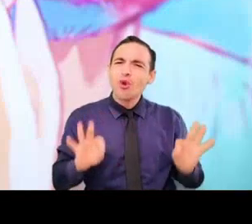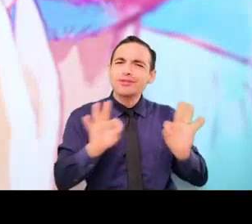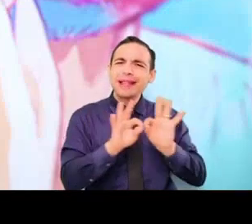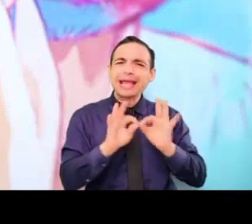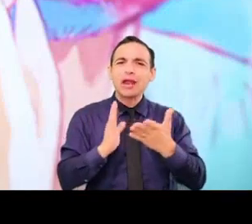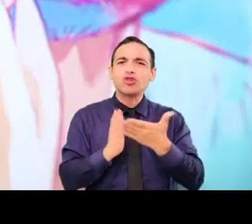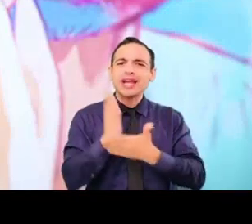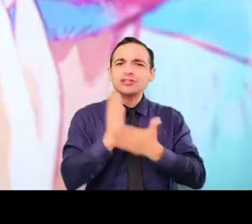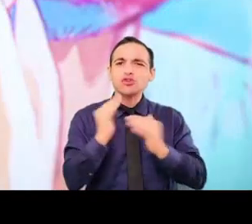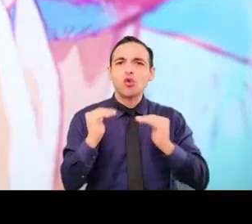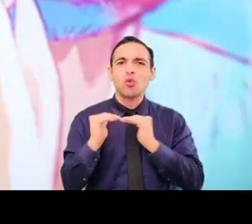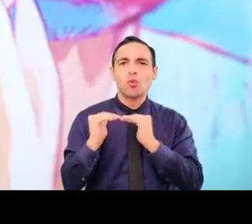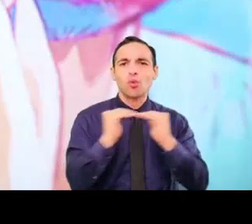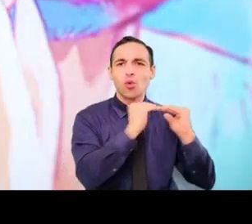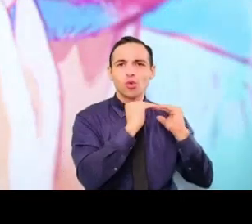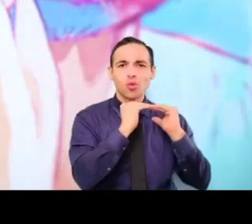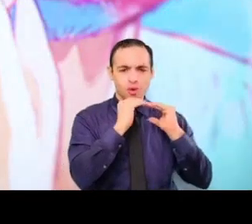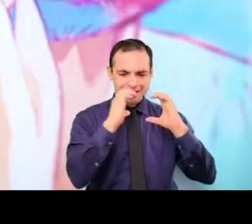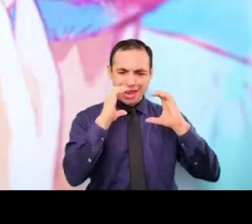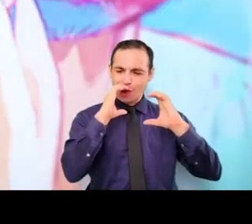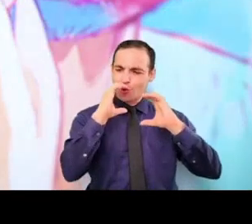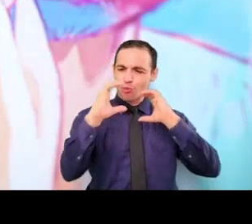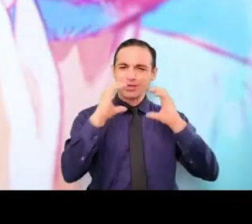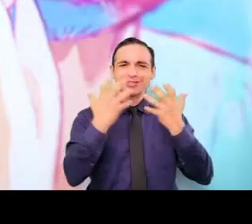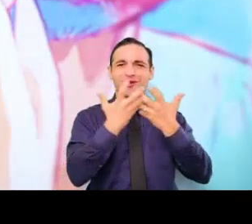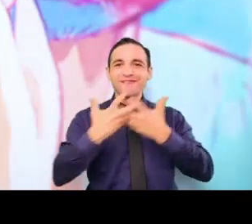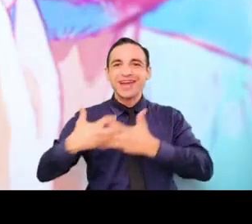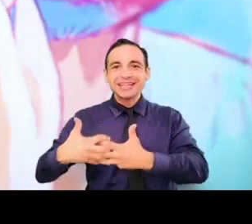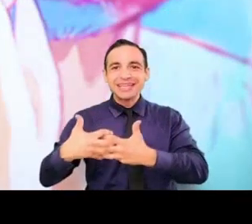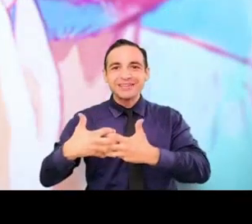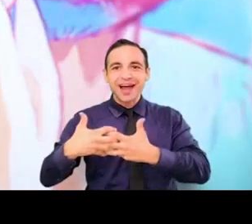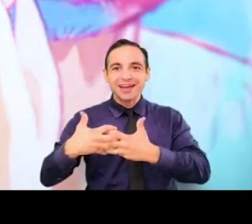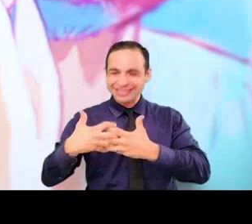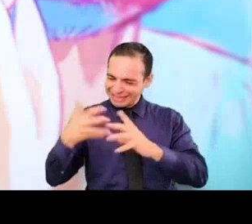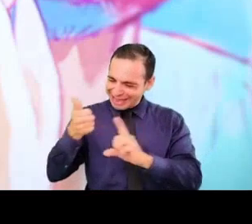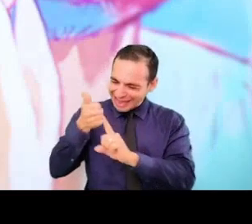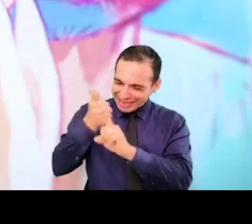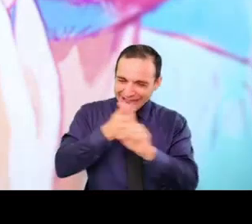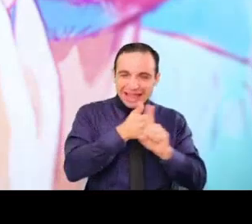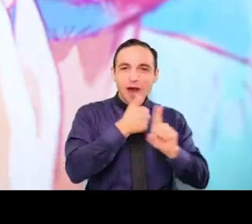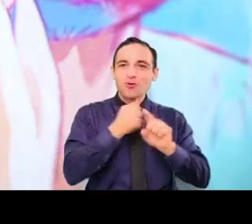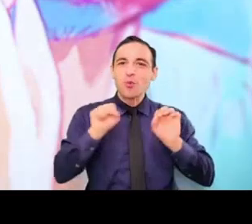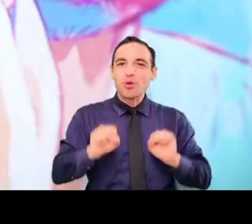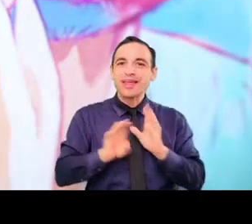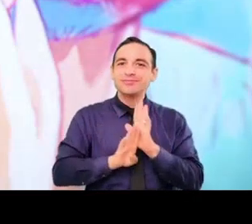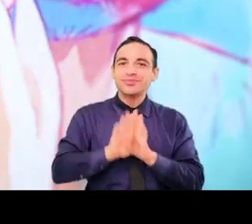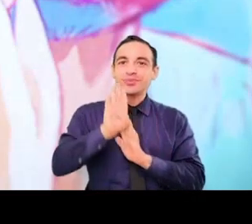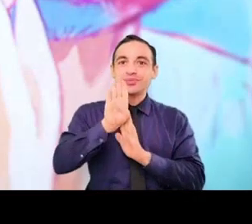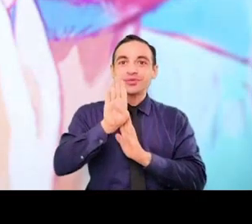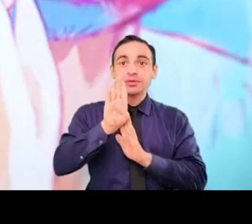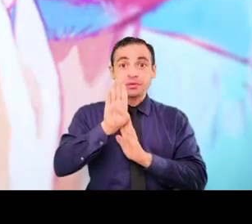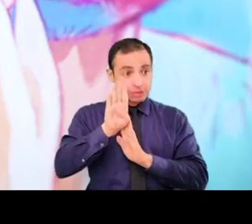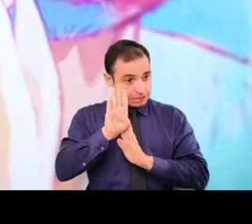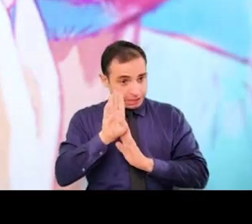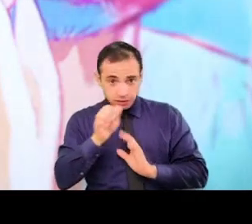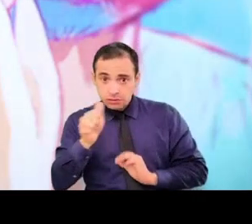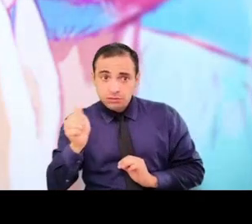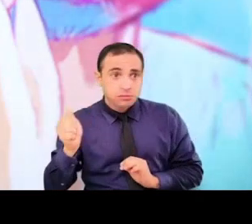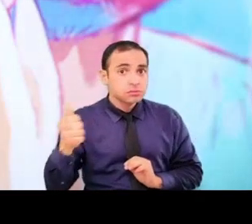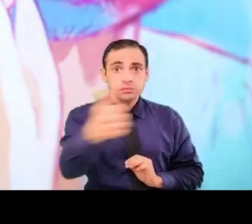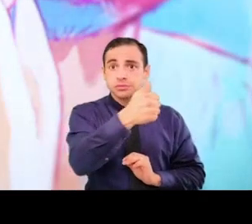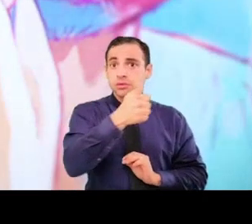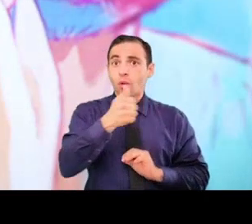ejerciendo formas de relacionarse sostenidas en la igualdad de derechos en la comunicación efectiva y en la autonomía es